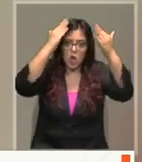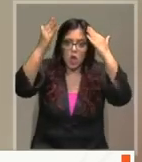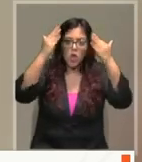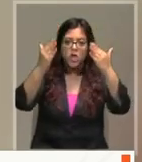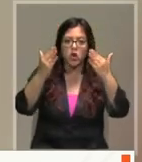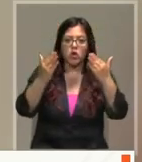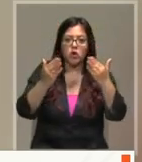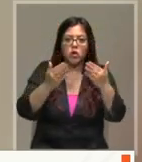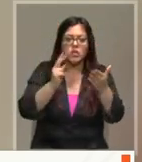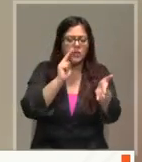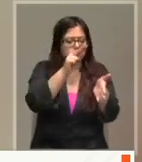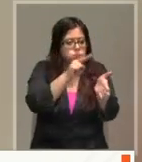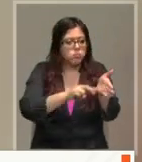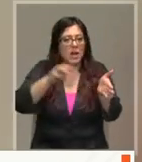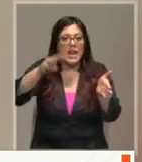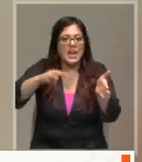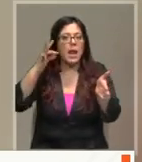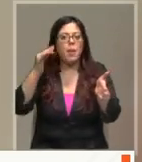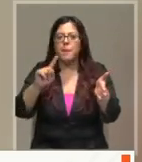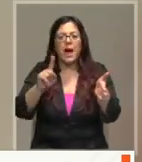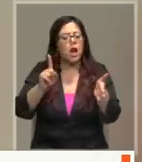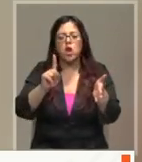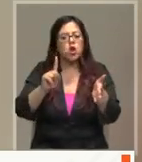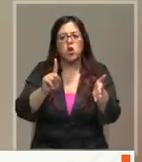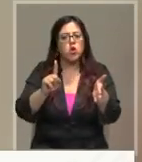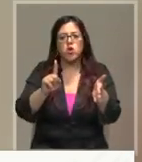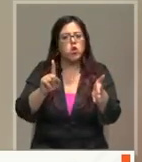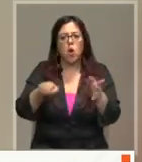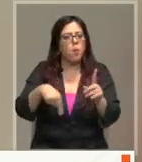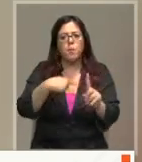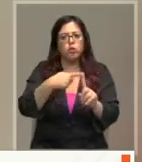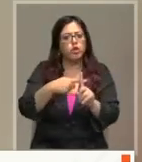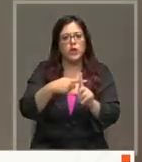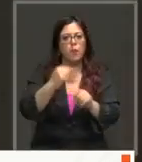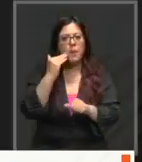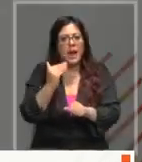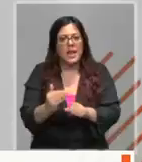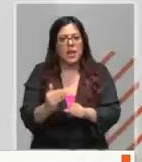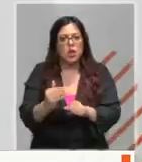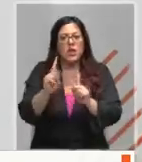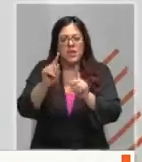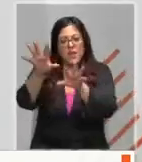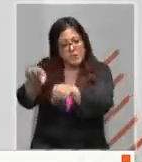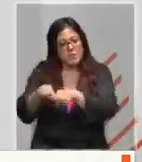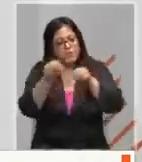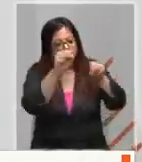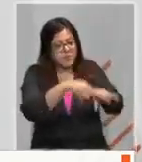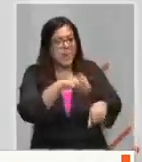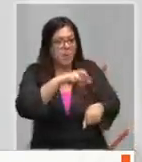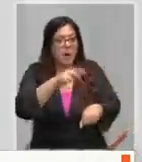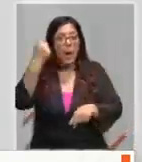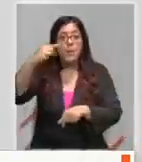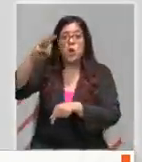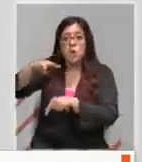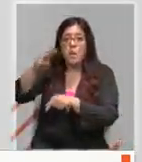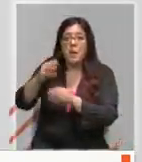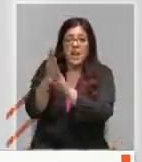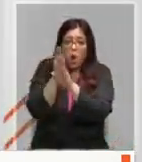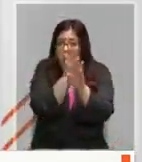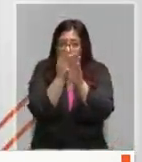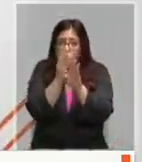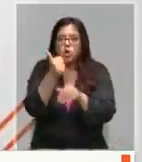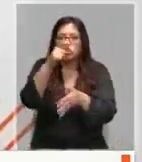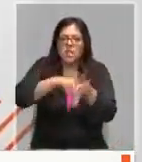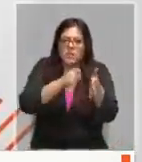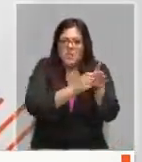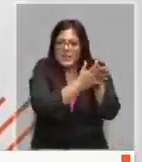los informes dijeron que la mamá no era una persona apta para el niño y que se restituyera al papá. Pero la mamá escondió al niño más de